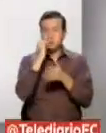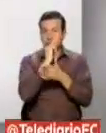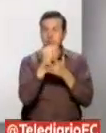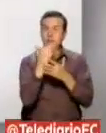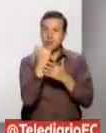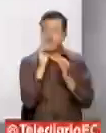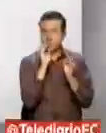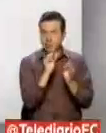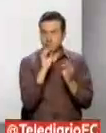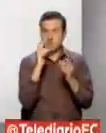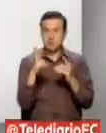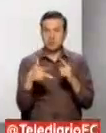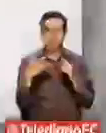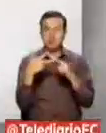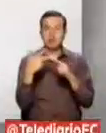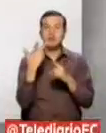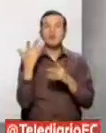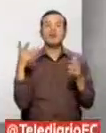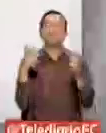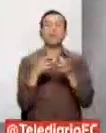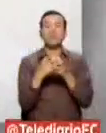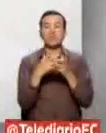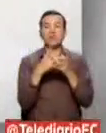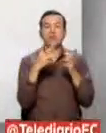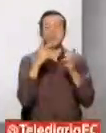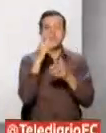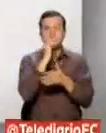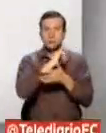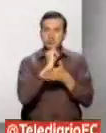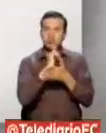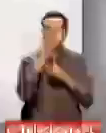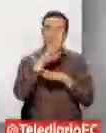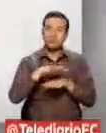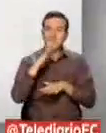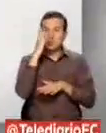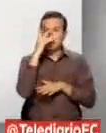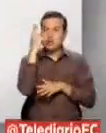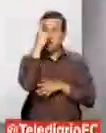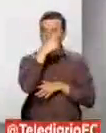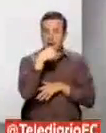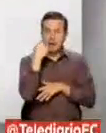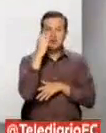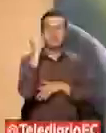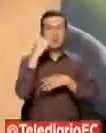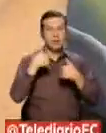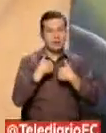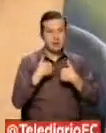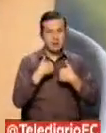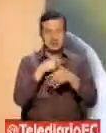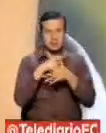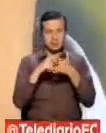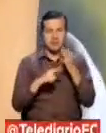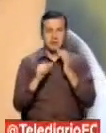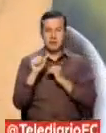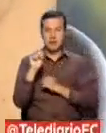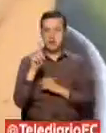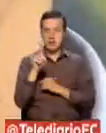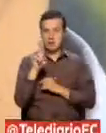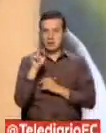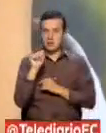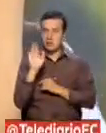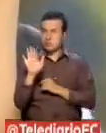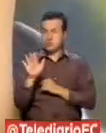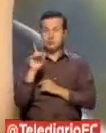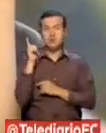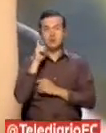mejor trabajados. Y caracteres, los cuales con bocetos pintan paisajes, rostros o figuras de animales. Para Andrés Valencia, gestor cultural,